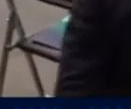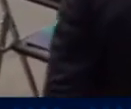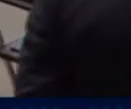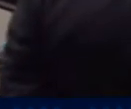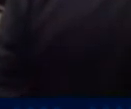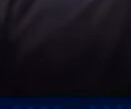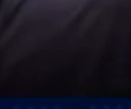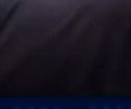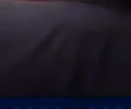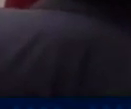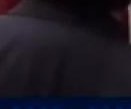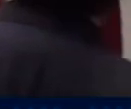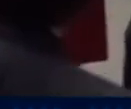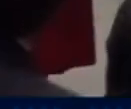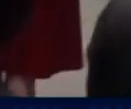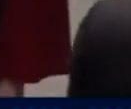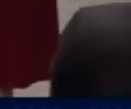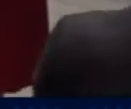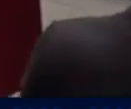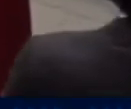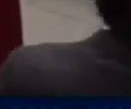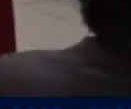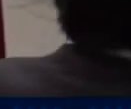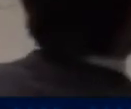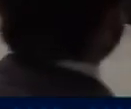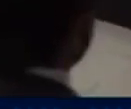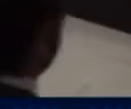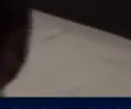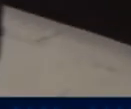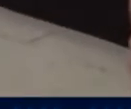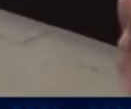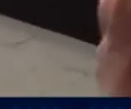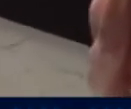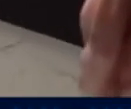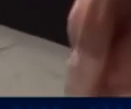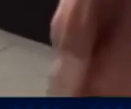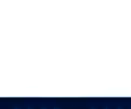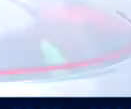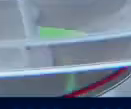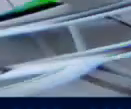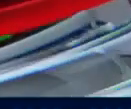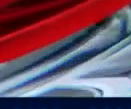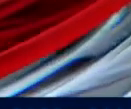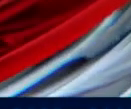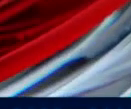avala el profesionalismo y preparación del notario. Noti 13.